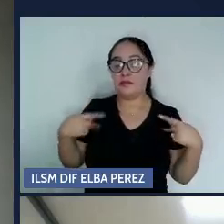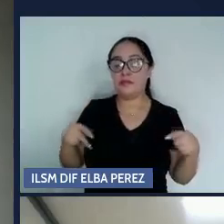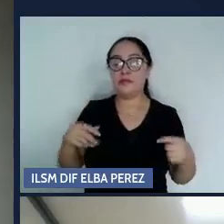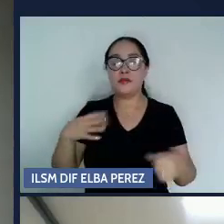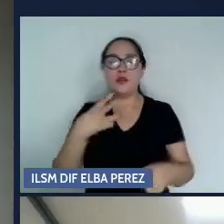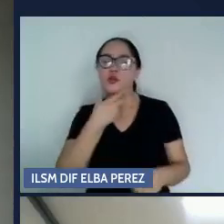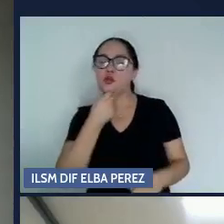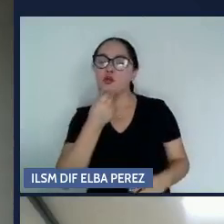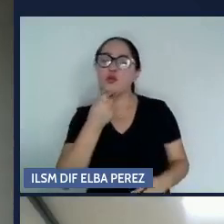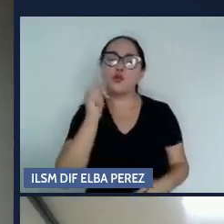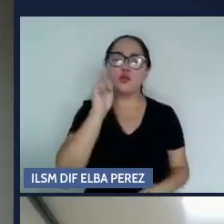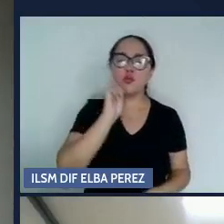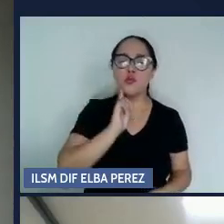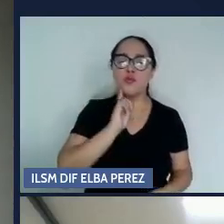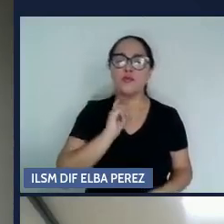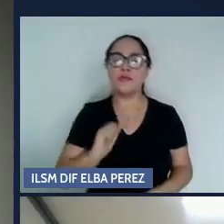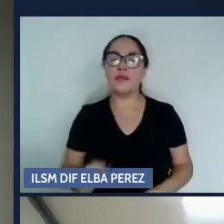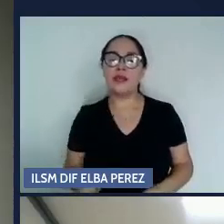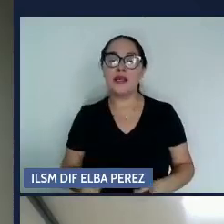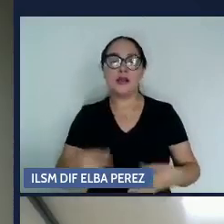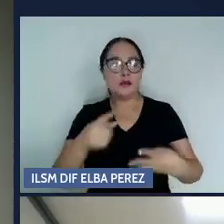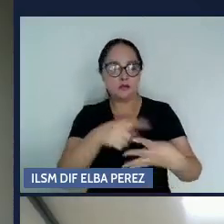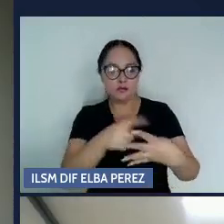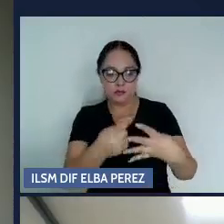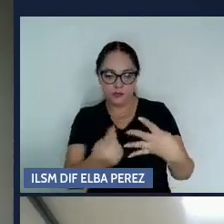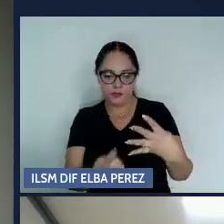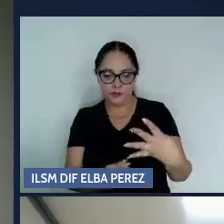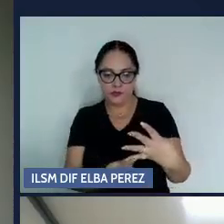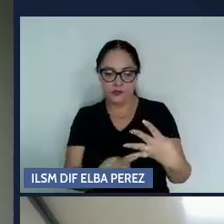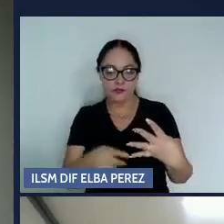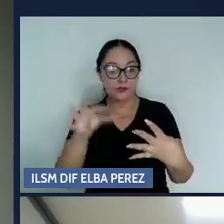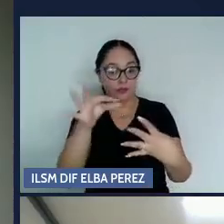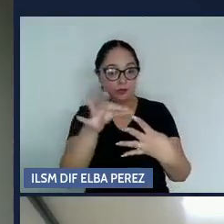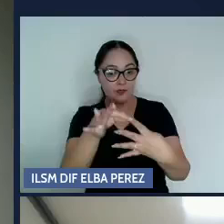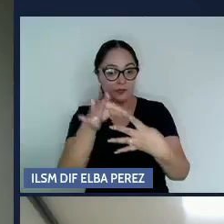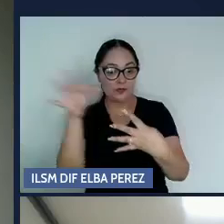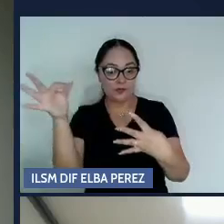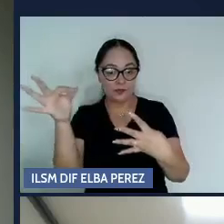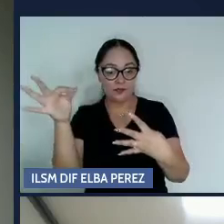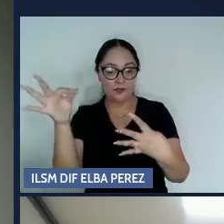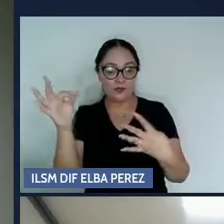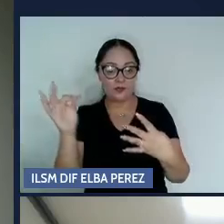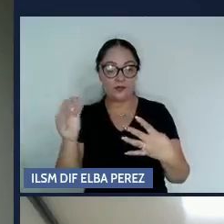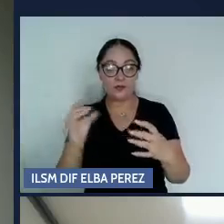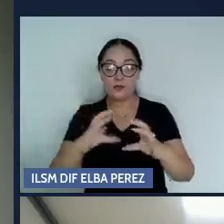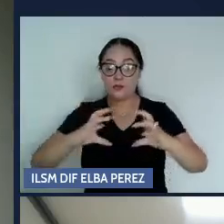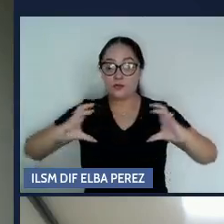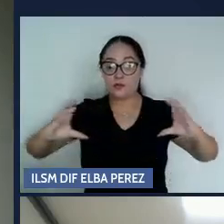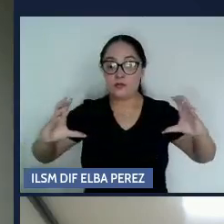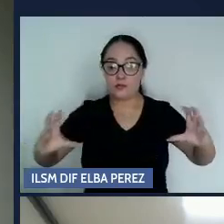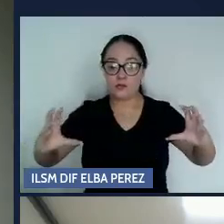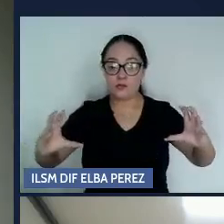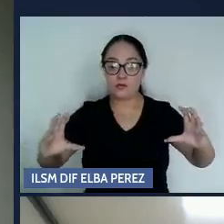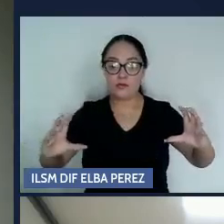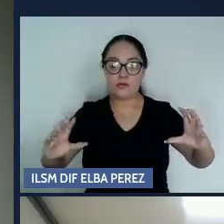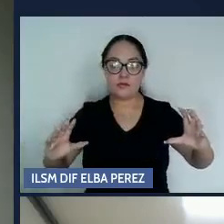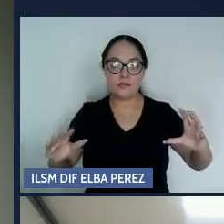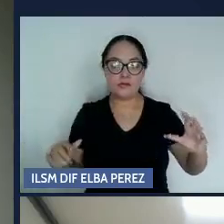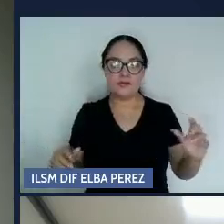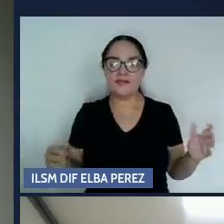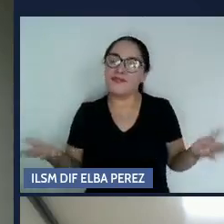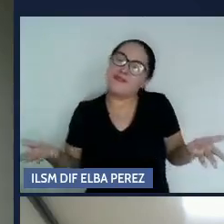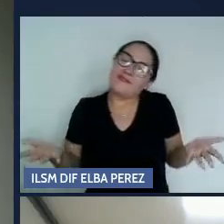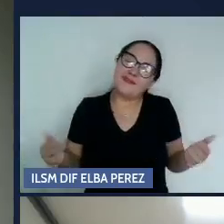en 4 etapas. La primera es la más grande, la menos visible desafortunadamente para